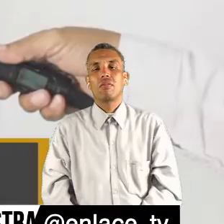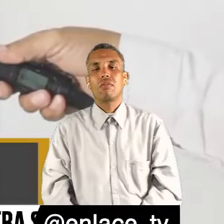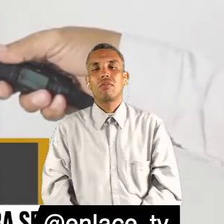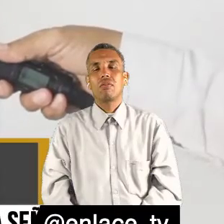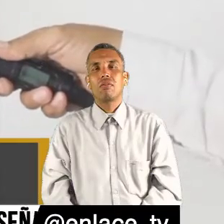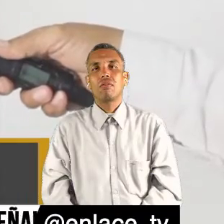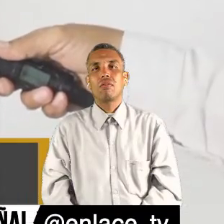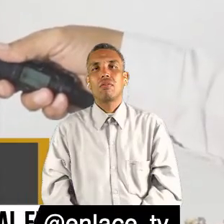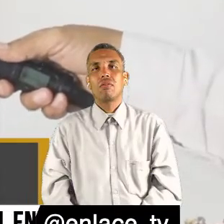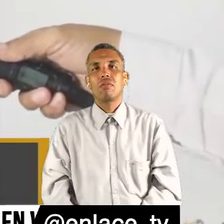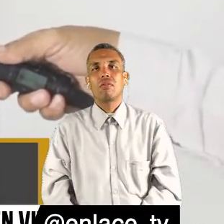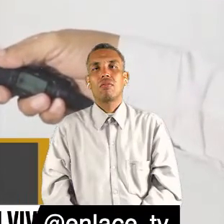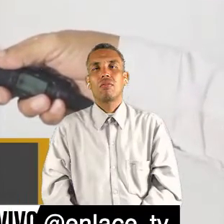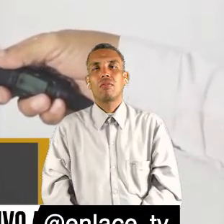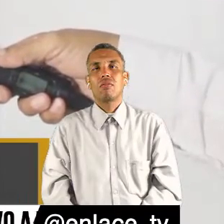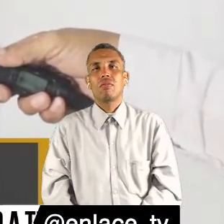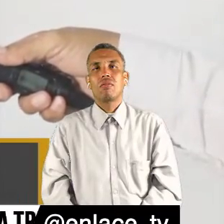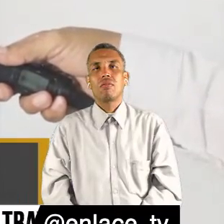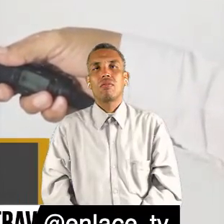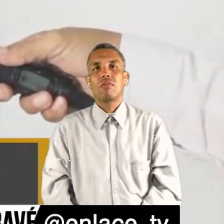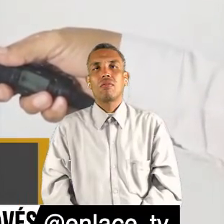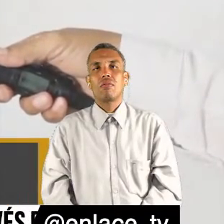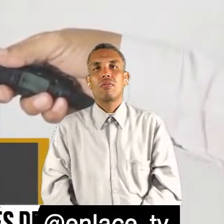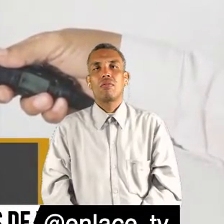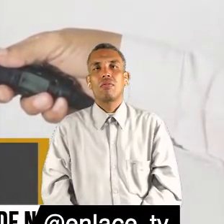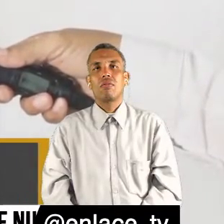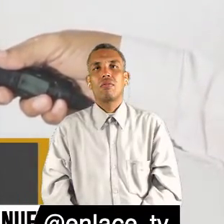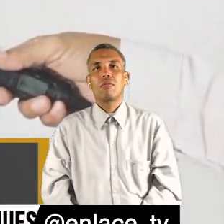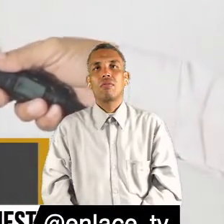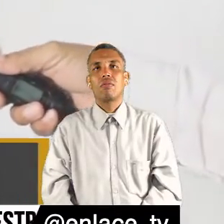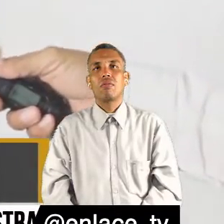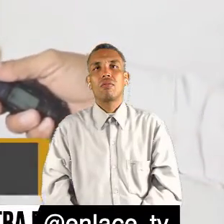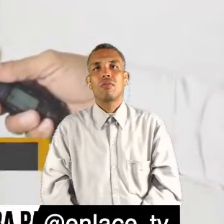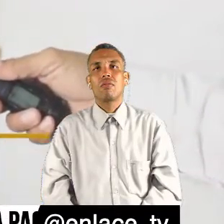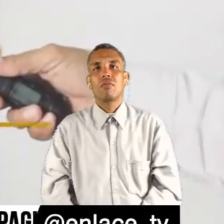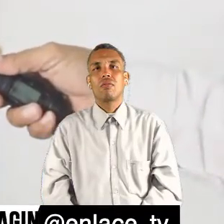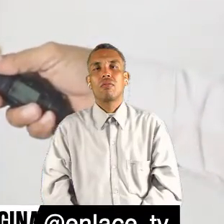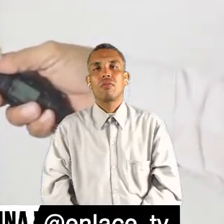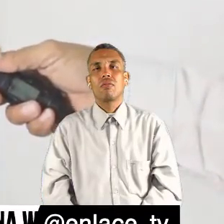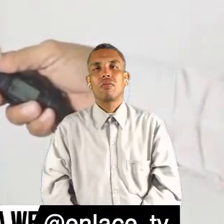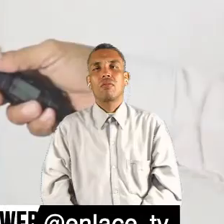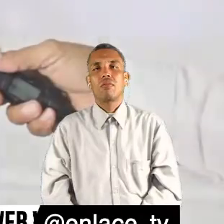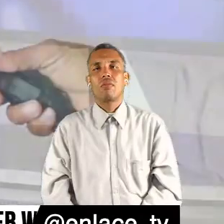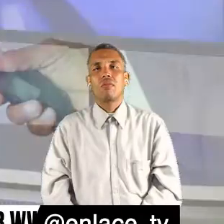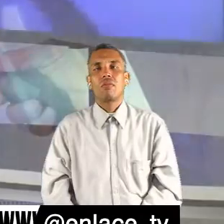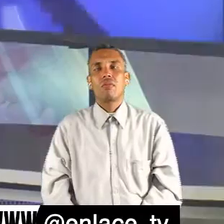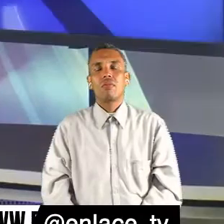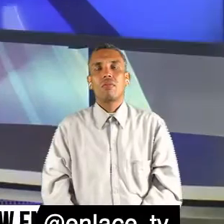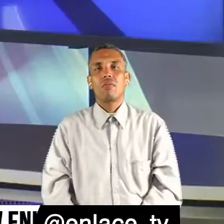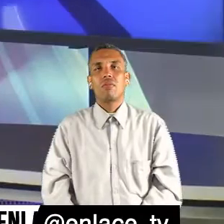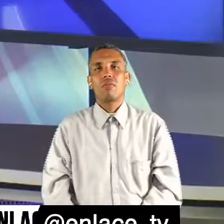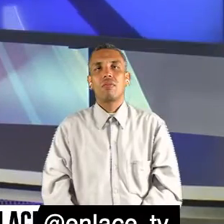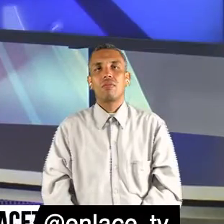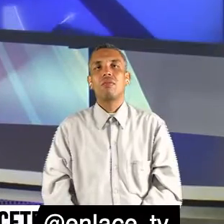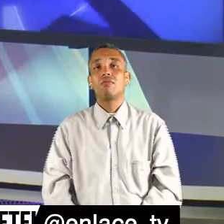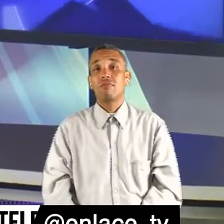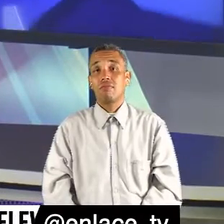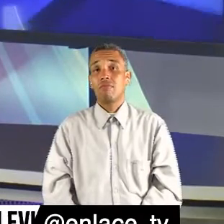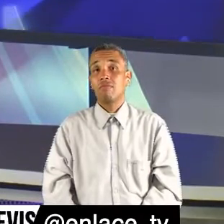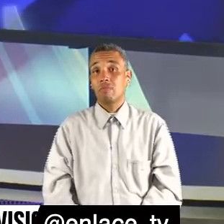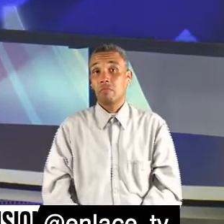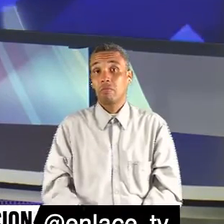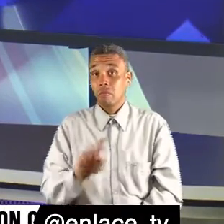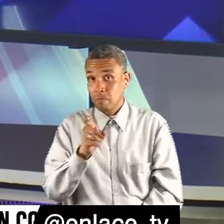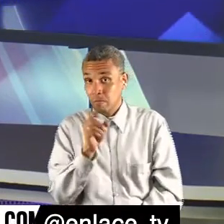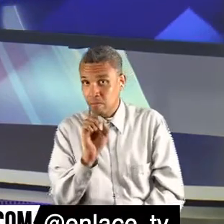y ofrecerte una recompensa como él sabe tanto la puede encontrar. Éxitos a Goyo con